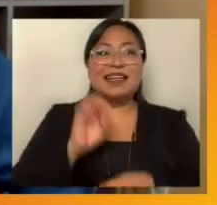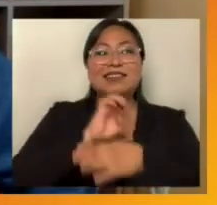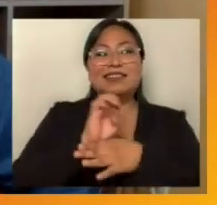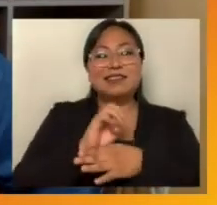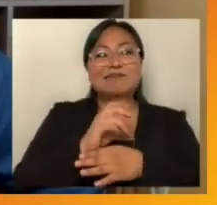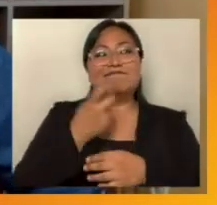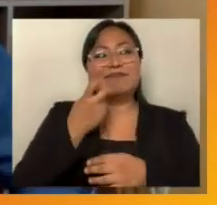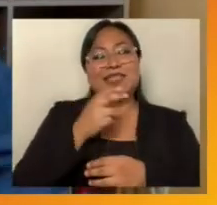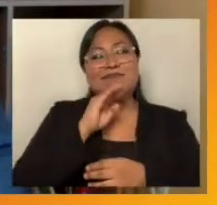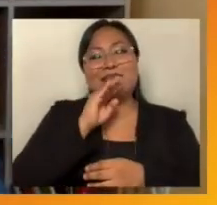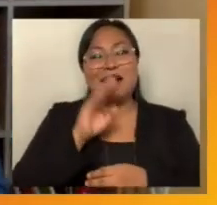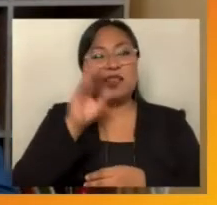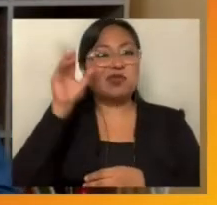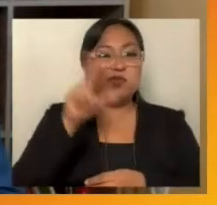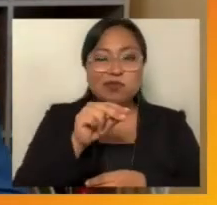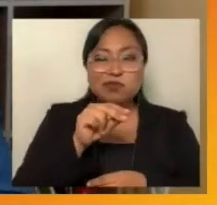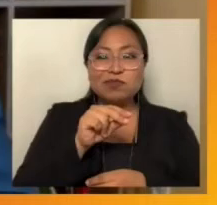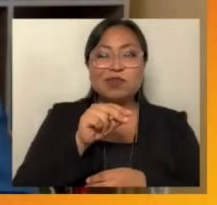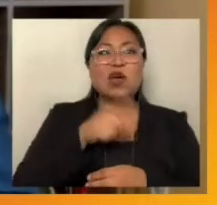No.